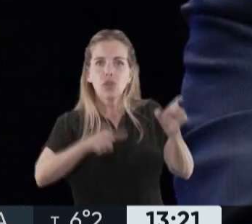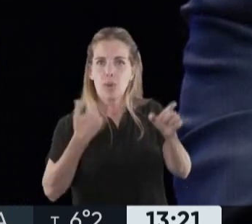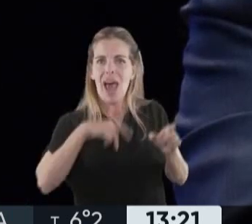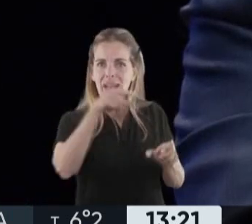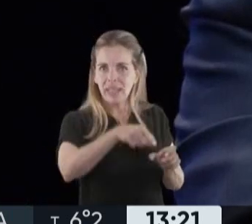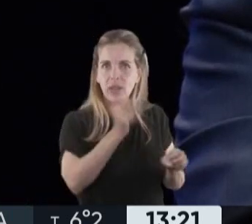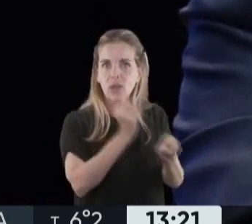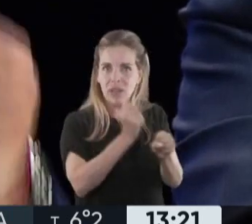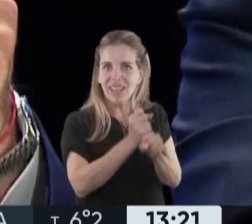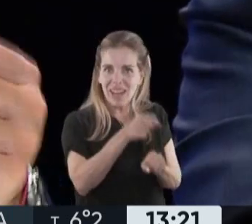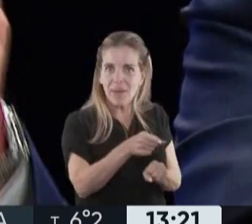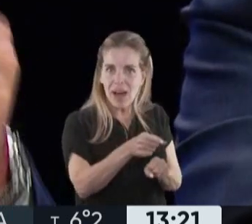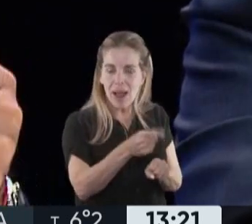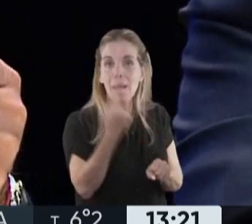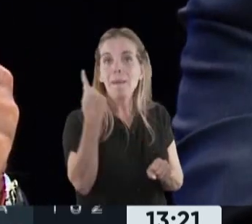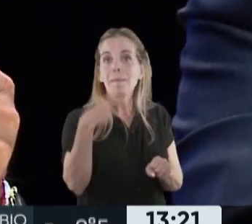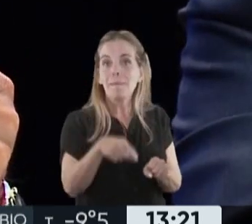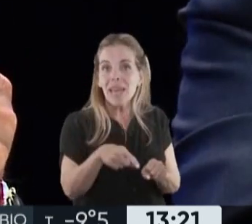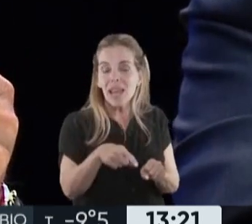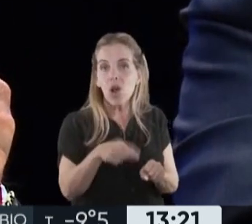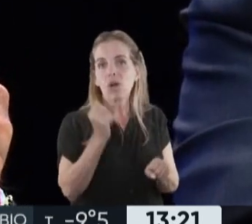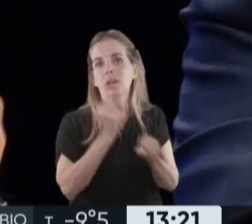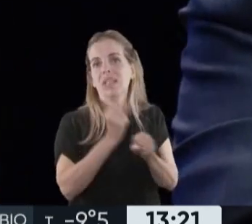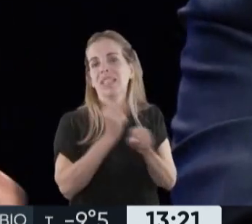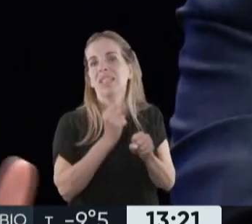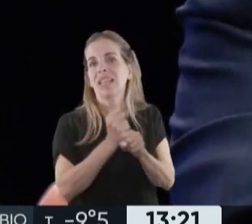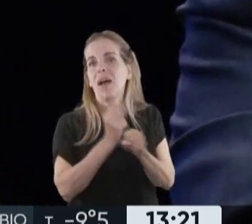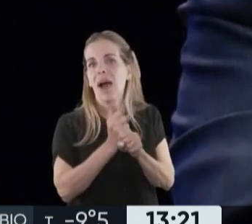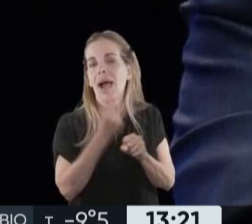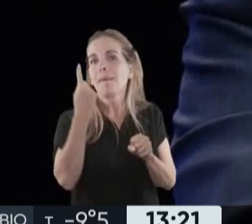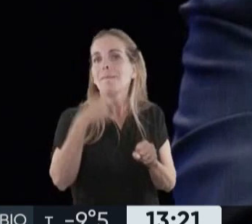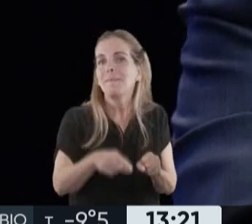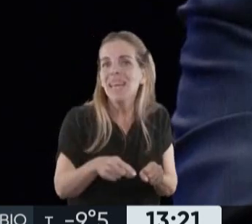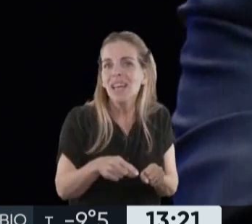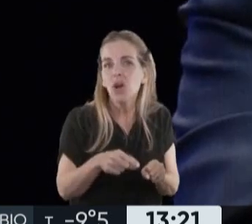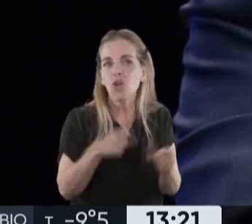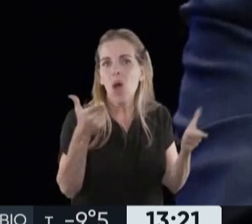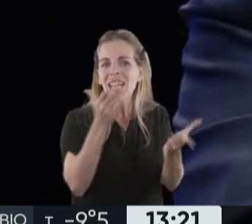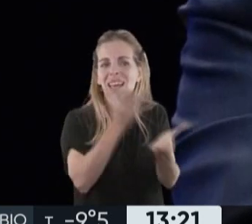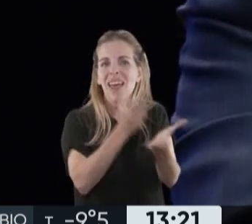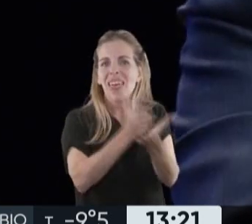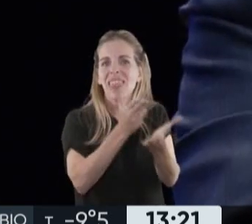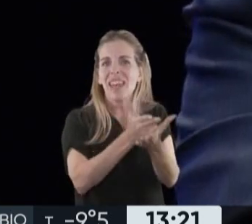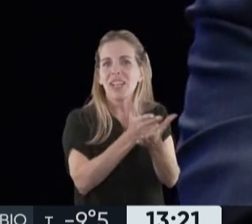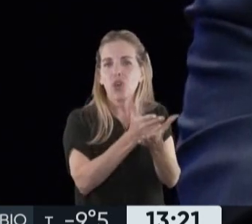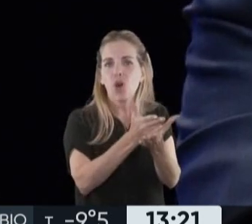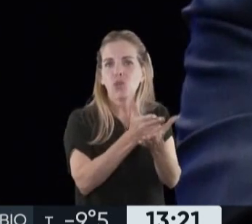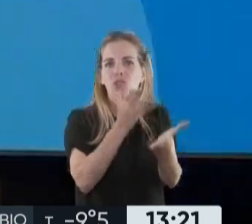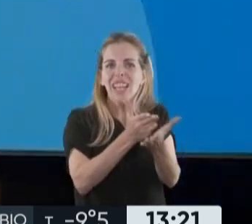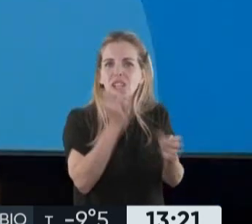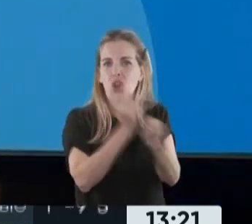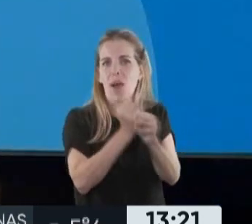trabajan, son argentinos que trabajan, pero que no tienen ninguno de los derechos que tiene un trabajador